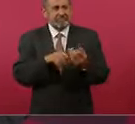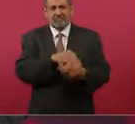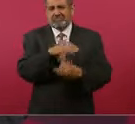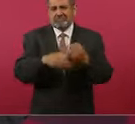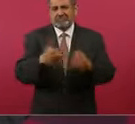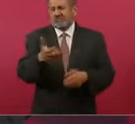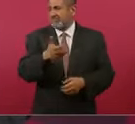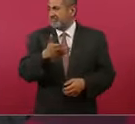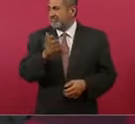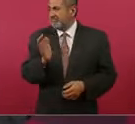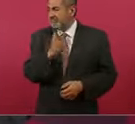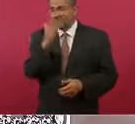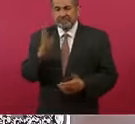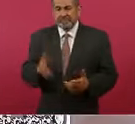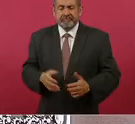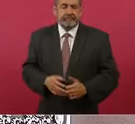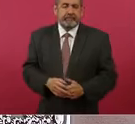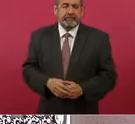hicieron.